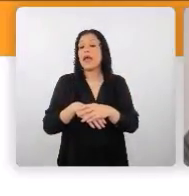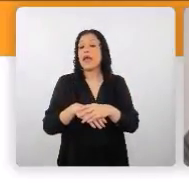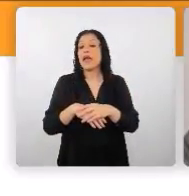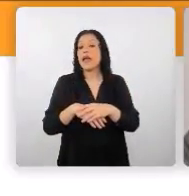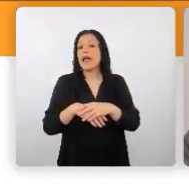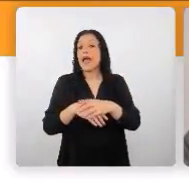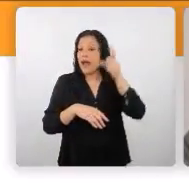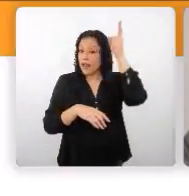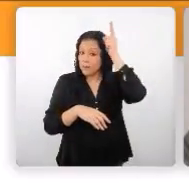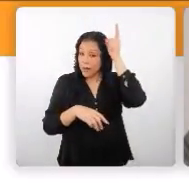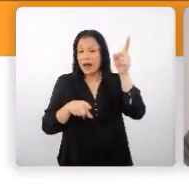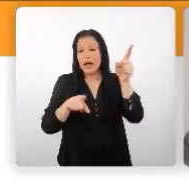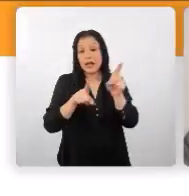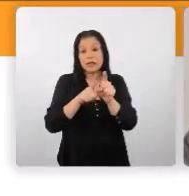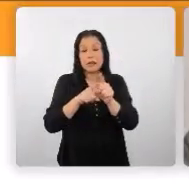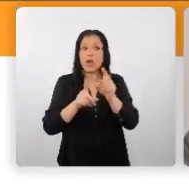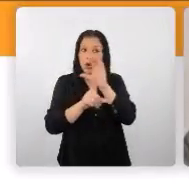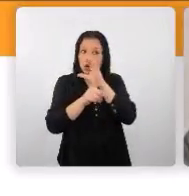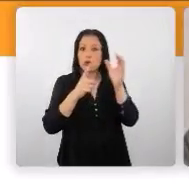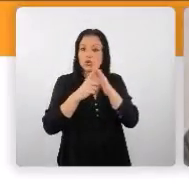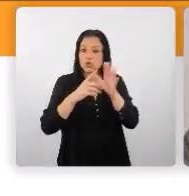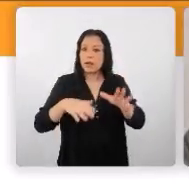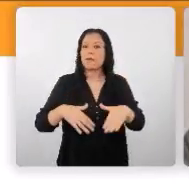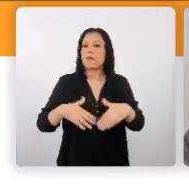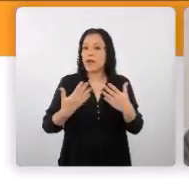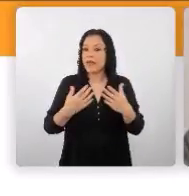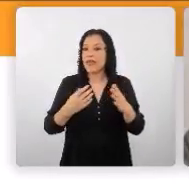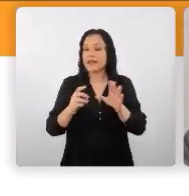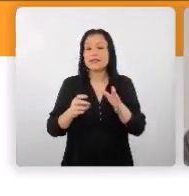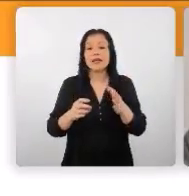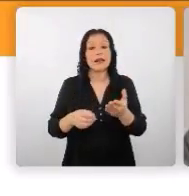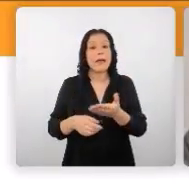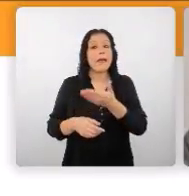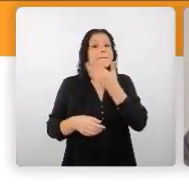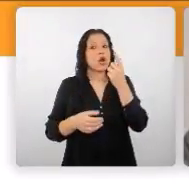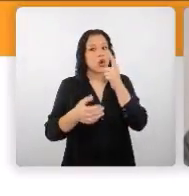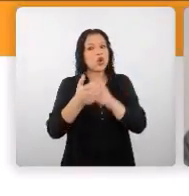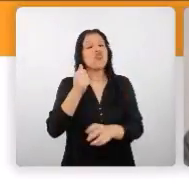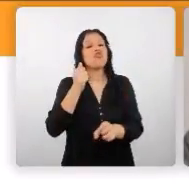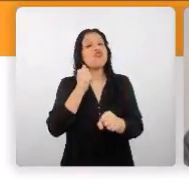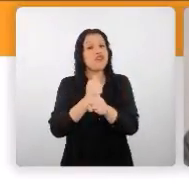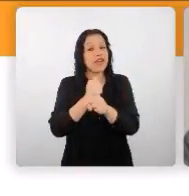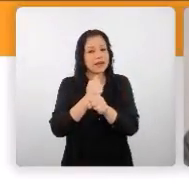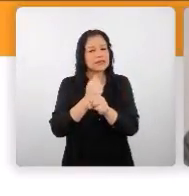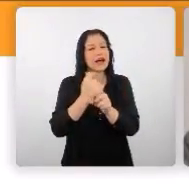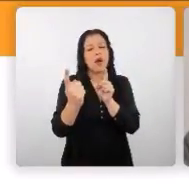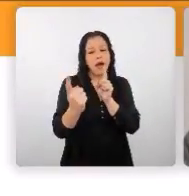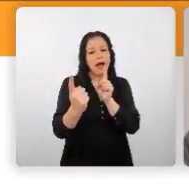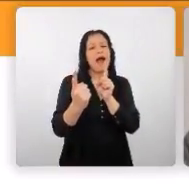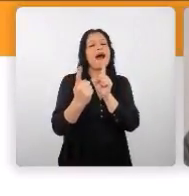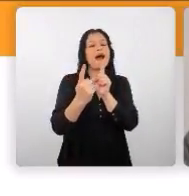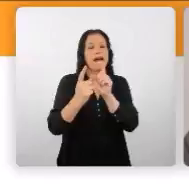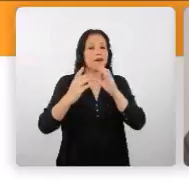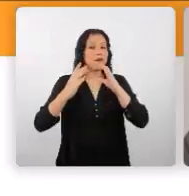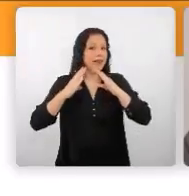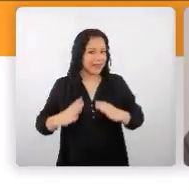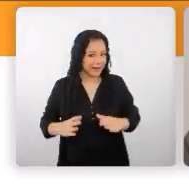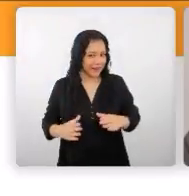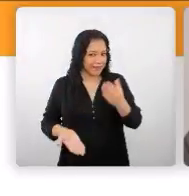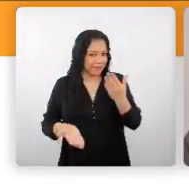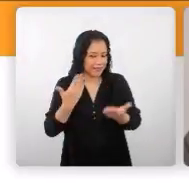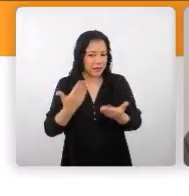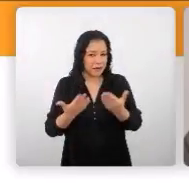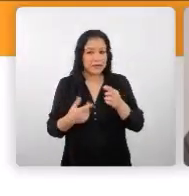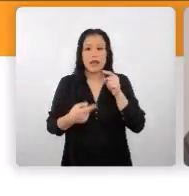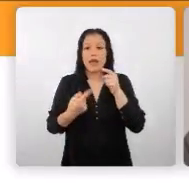la cultura alemana, pues puede lograr mayor confianza o cercanía con el cliente, ¿no? Sin embargo,